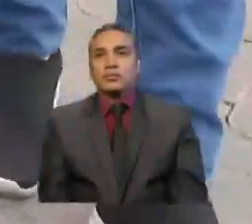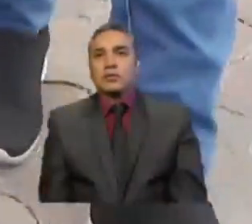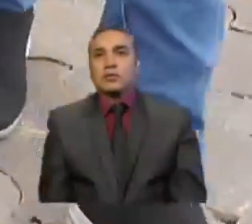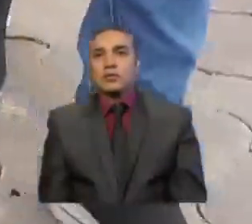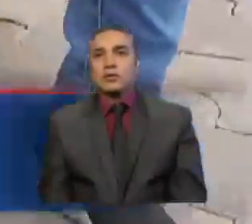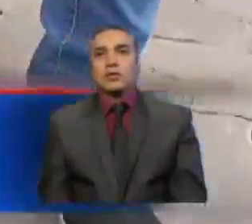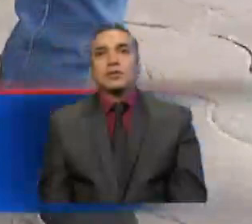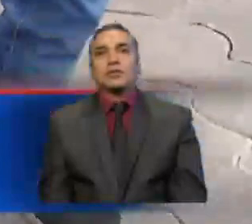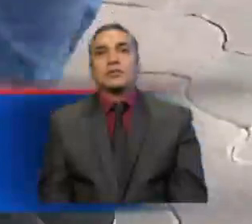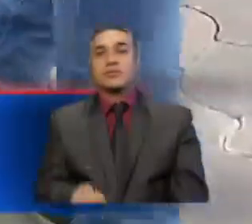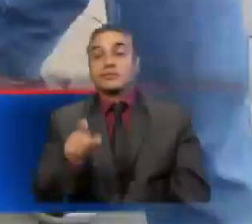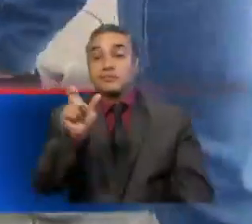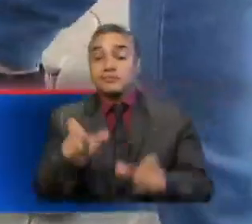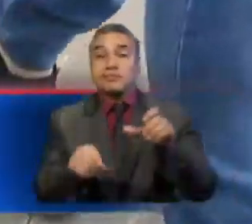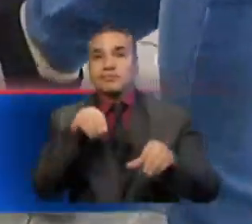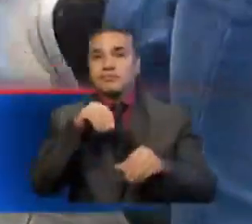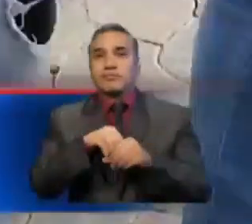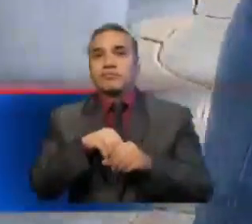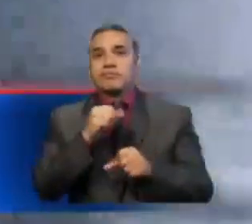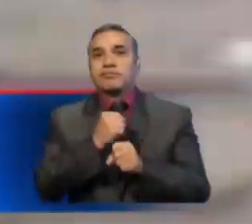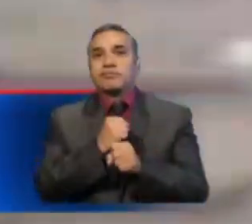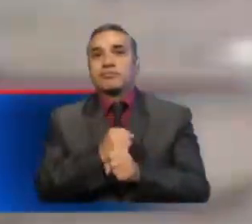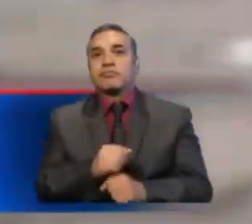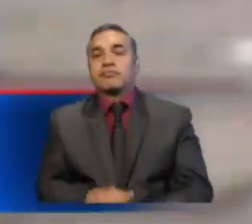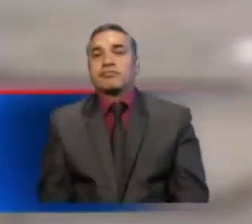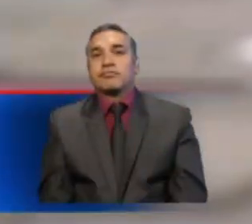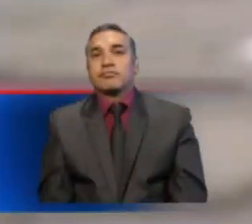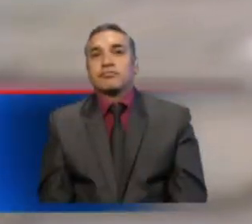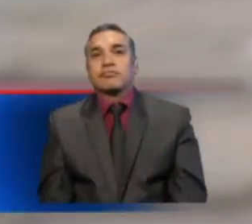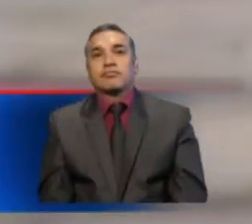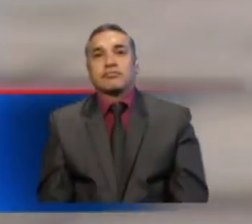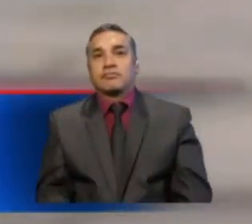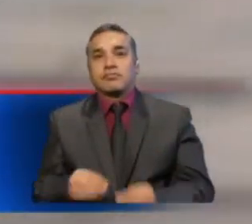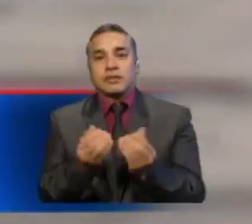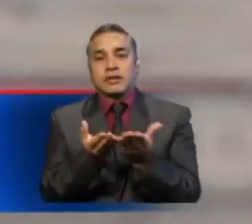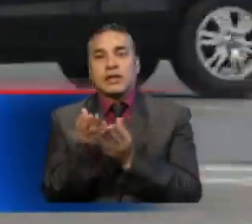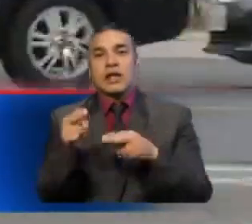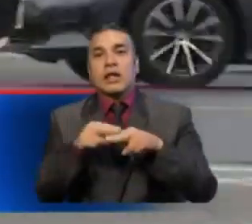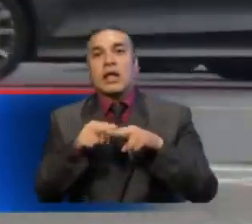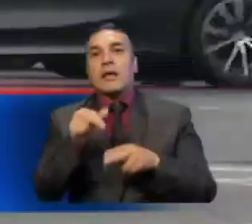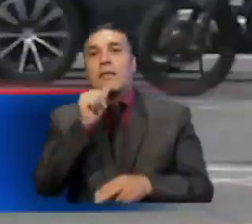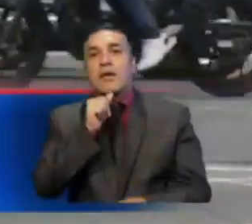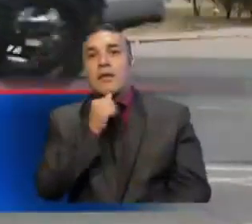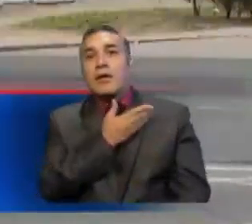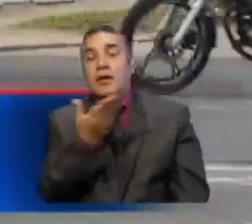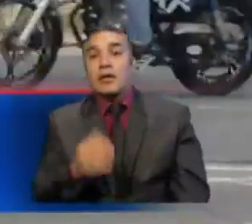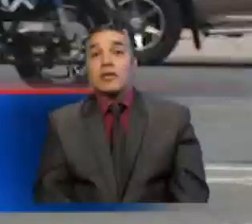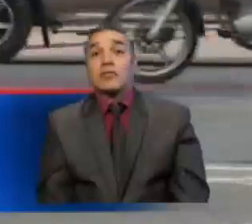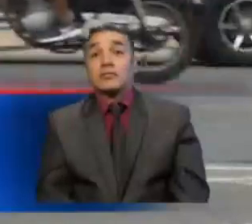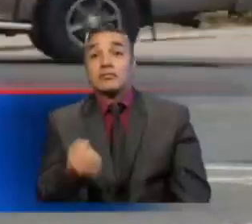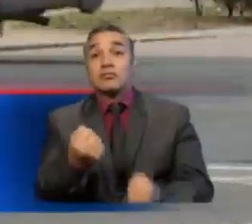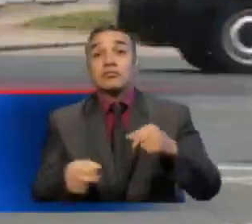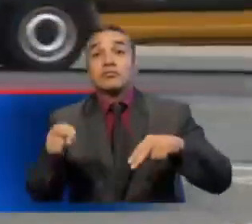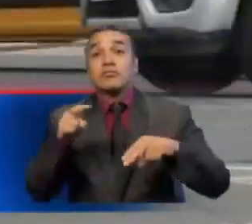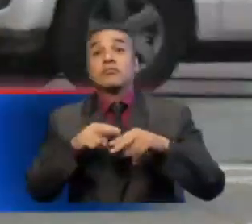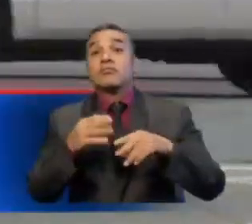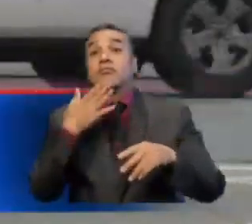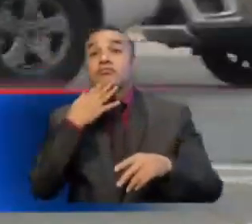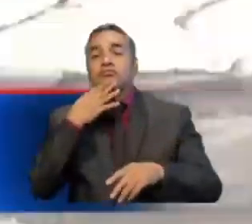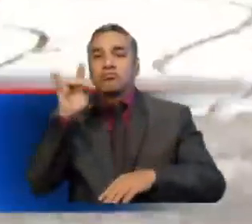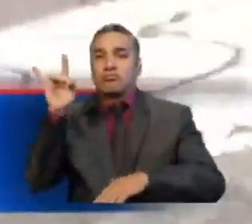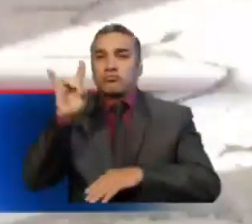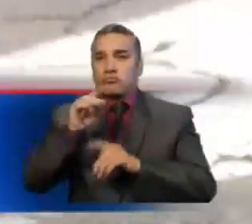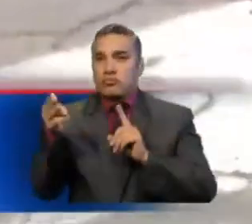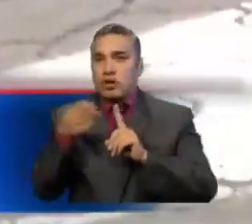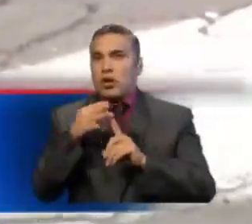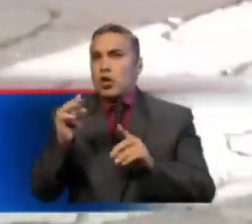Carlos es una de las víctimas de las aplicaciones virtuales que ofrecen servicio de taxi privado. Tomó un vehículo a través de una app de